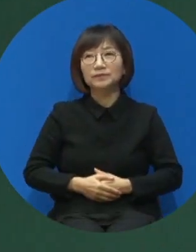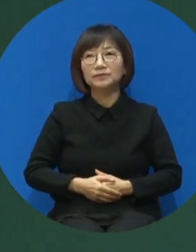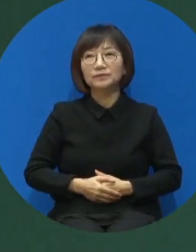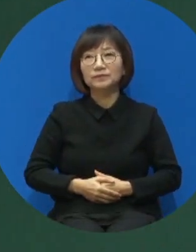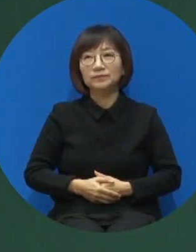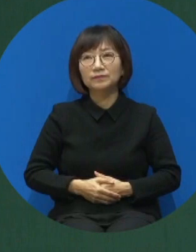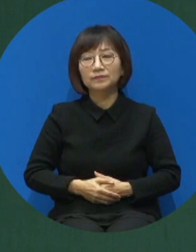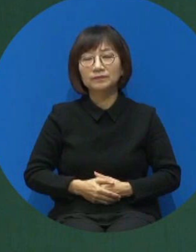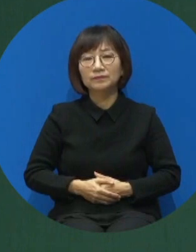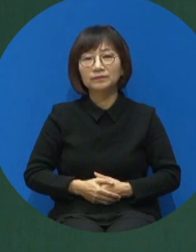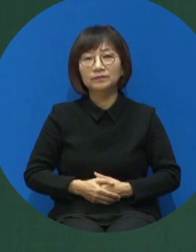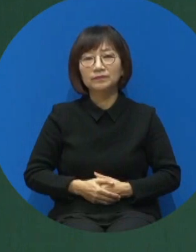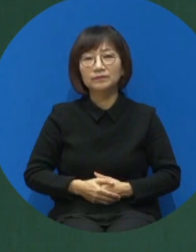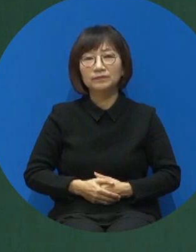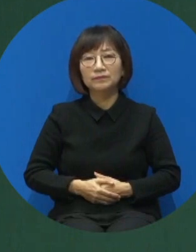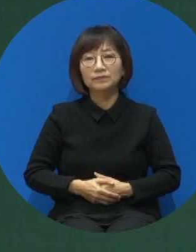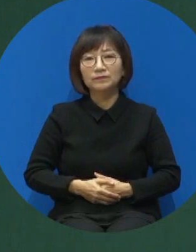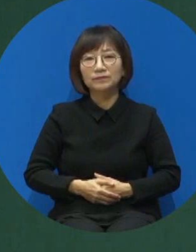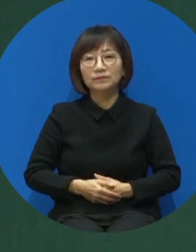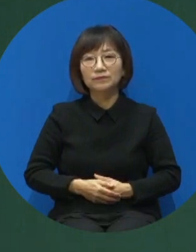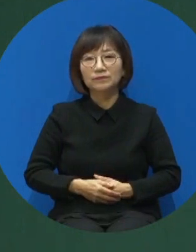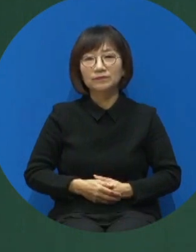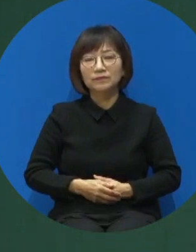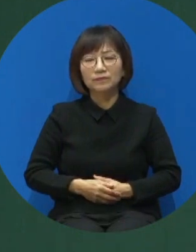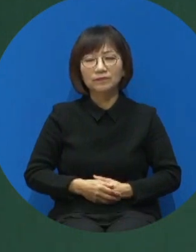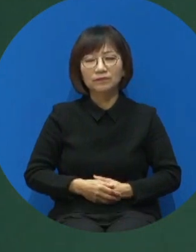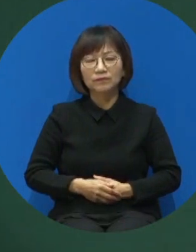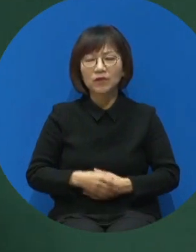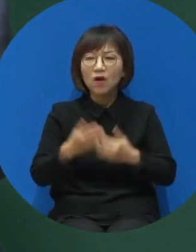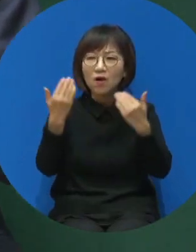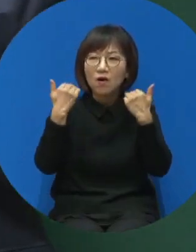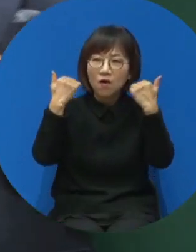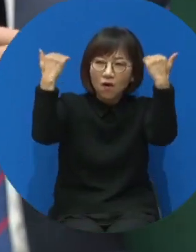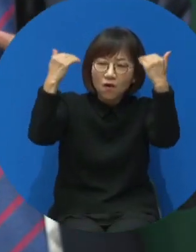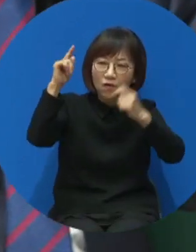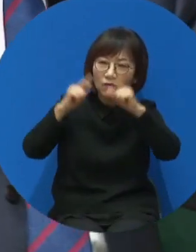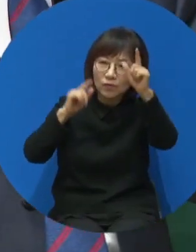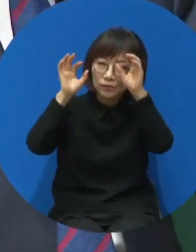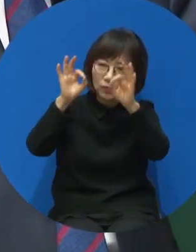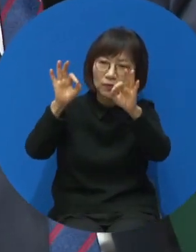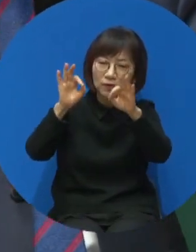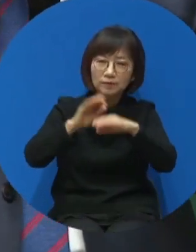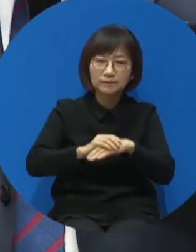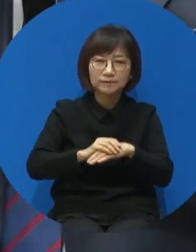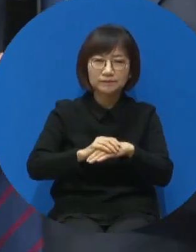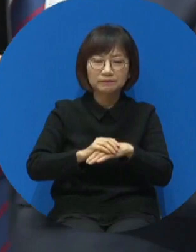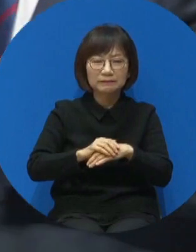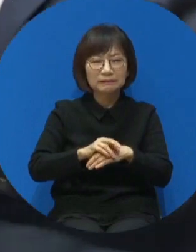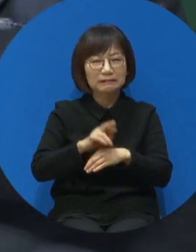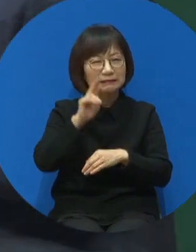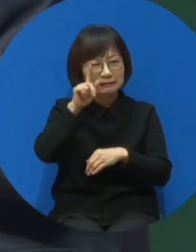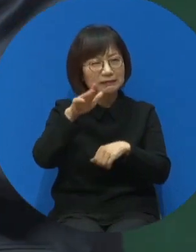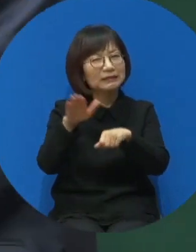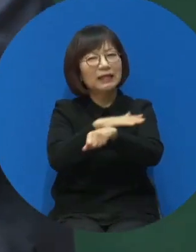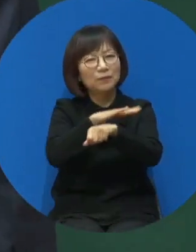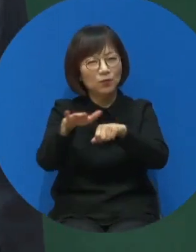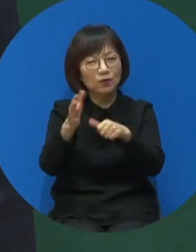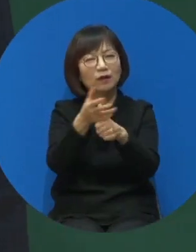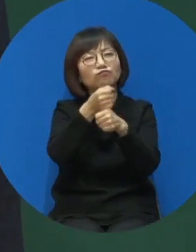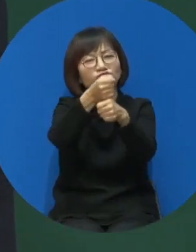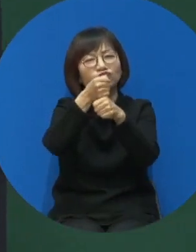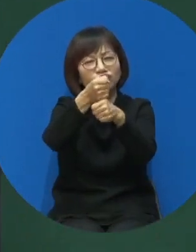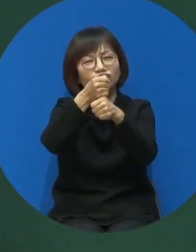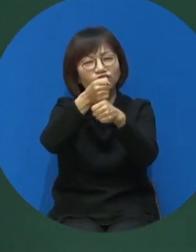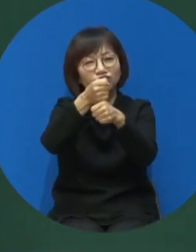game trolling es el protocolo los adultos no conocen esto pero están tomando cosas muy incorrectas pero